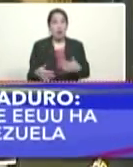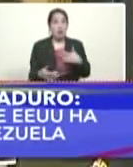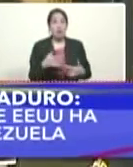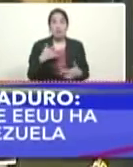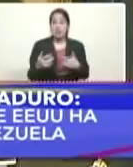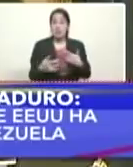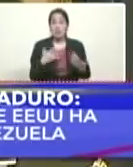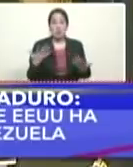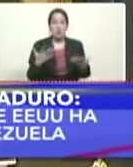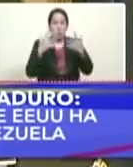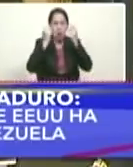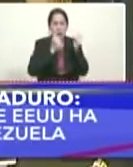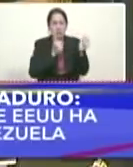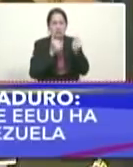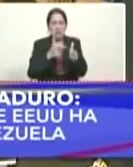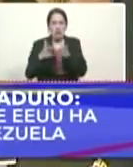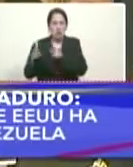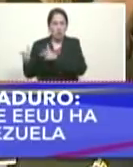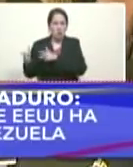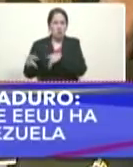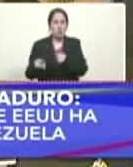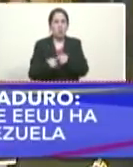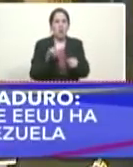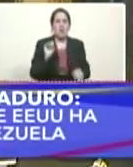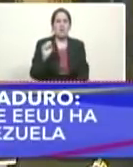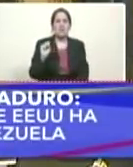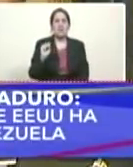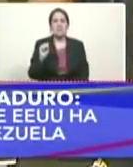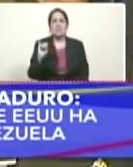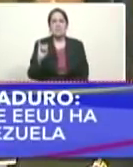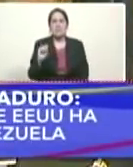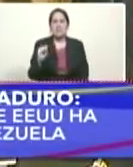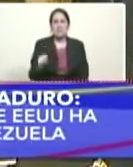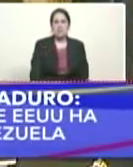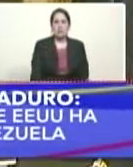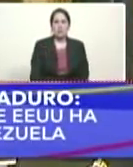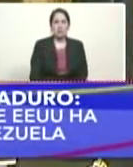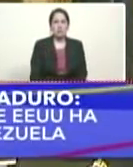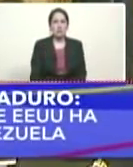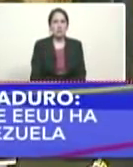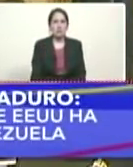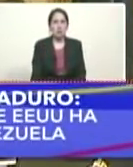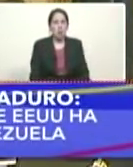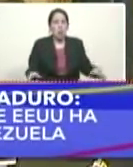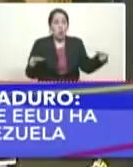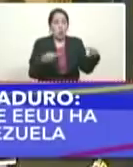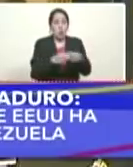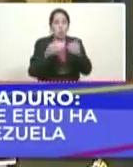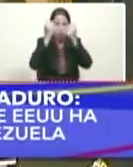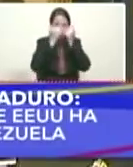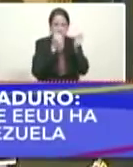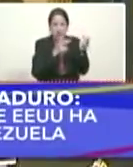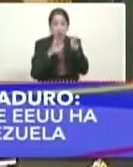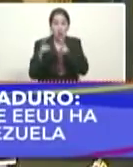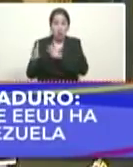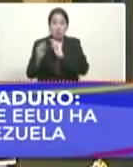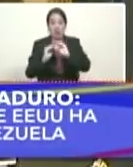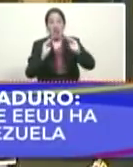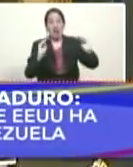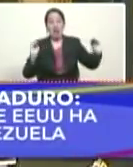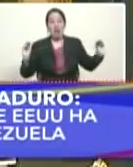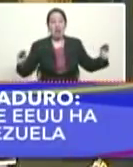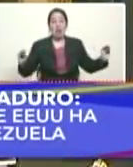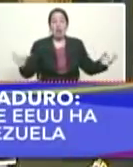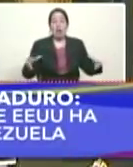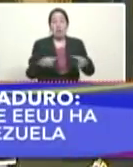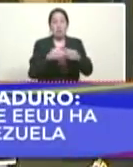células terroristas tipo y sis tipo y sis son células terroristas que anuncian atentados